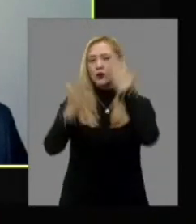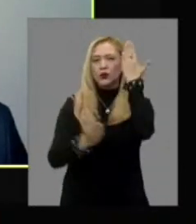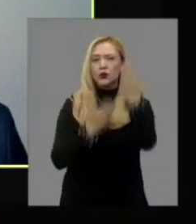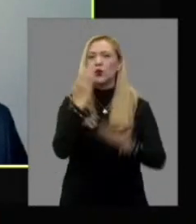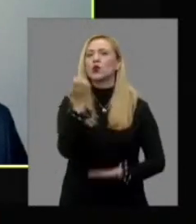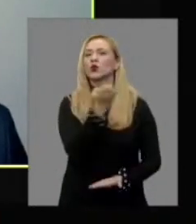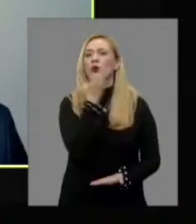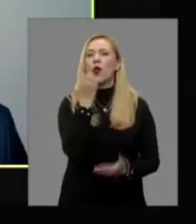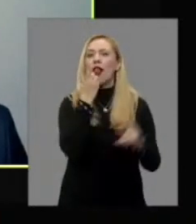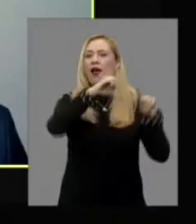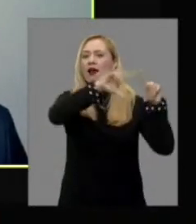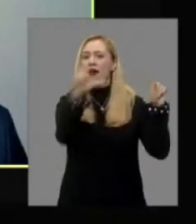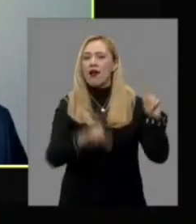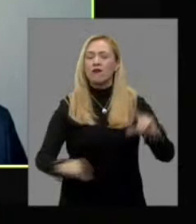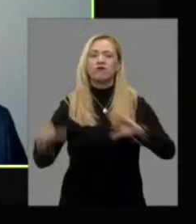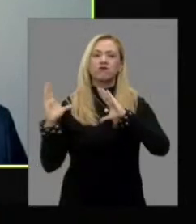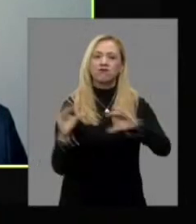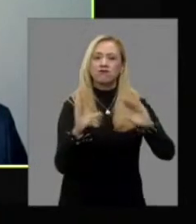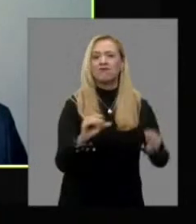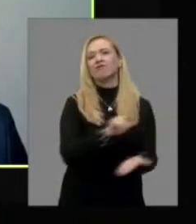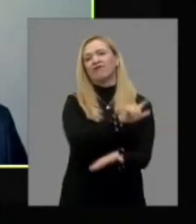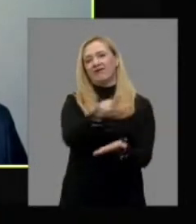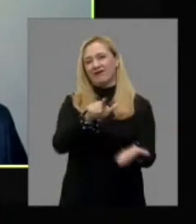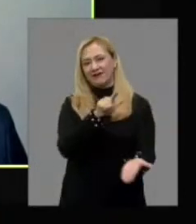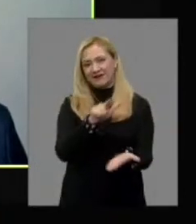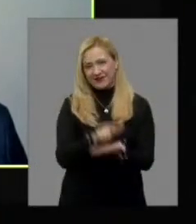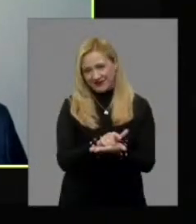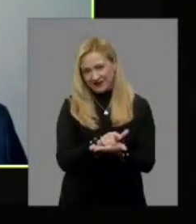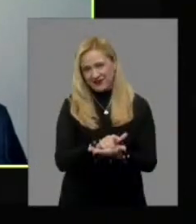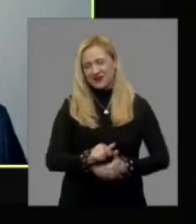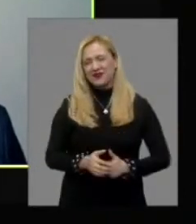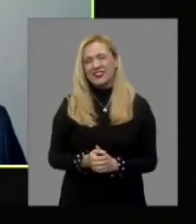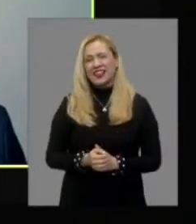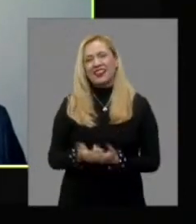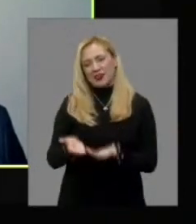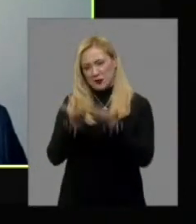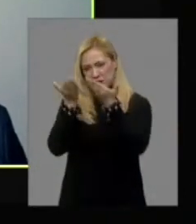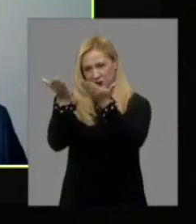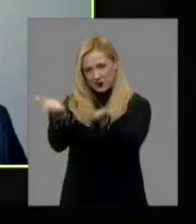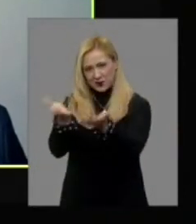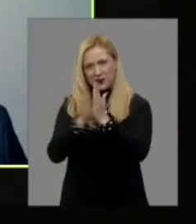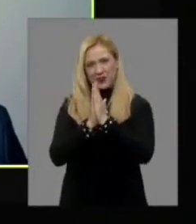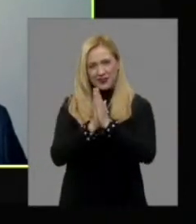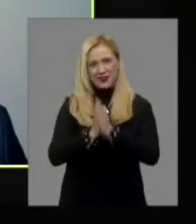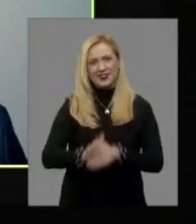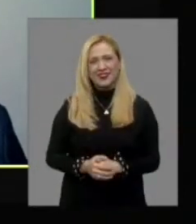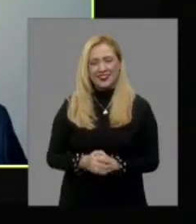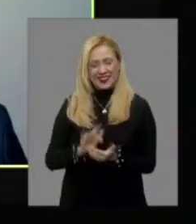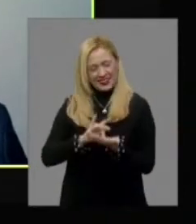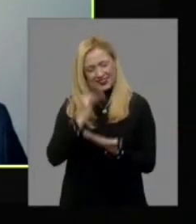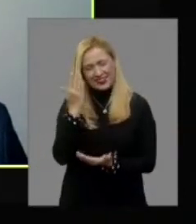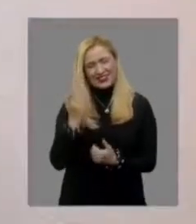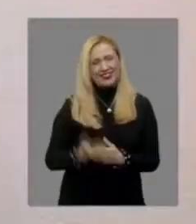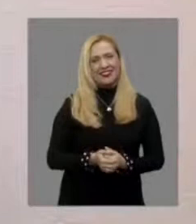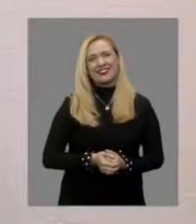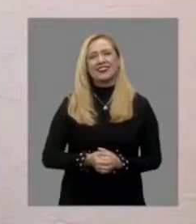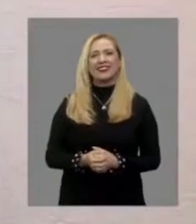Escuela Federal de Formación Judicial. Maestro de la Rosa, tiene el uso de la palabra. Gracias.